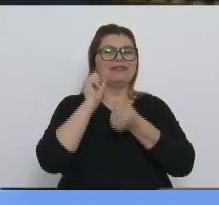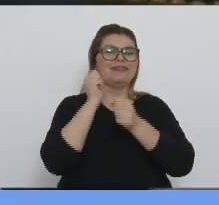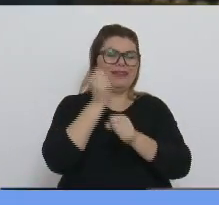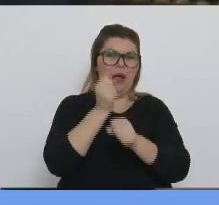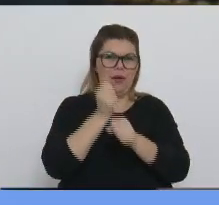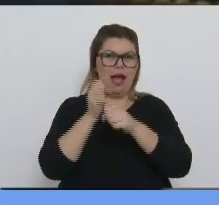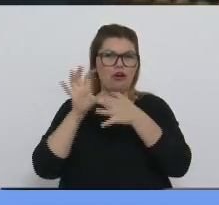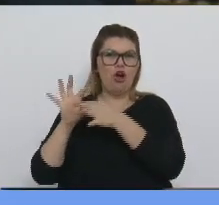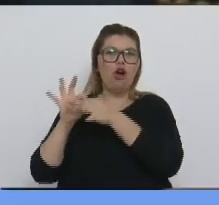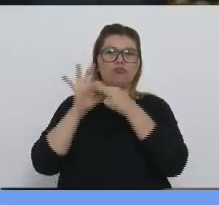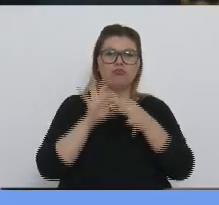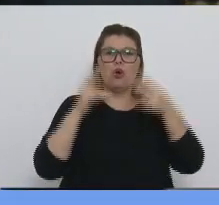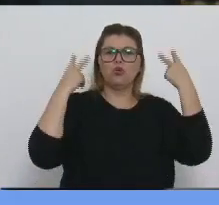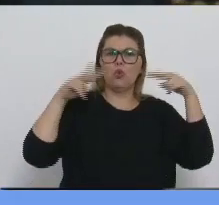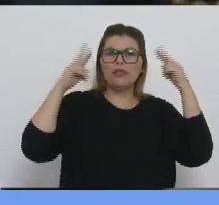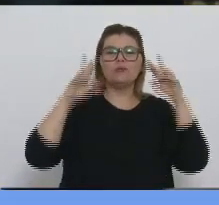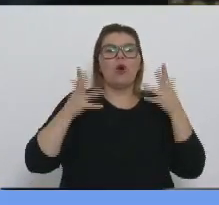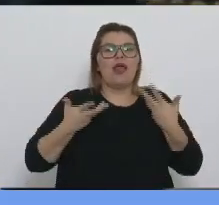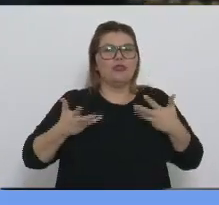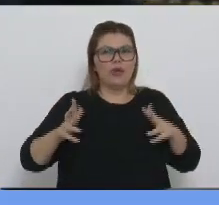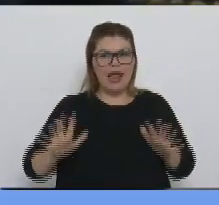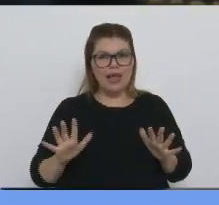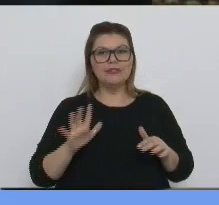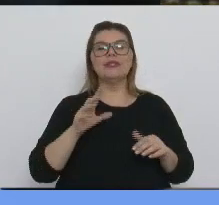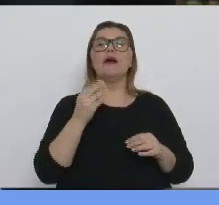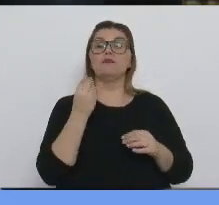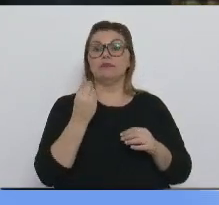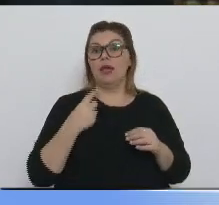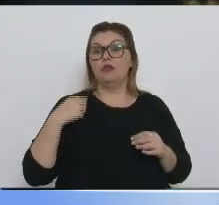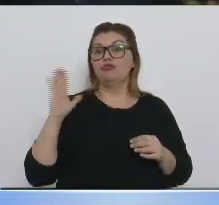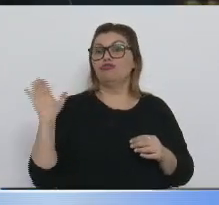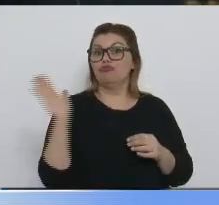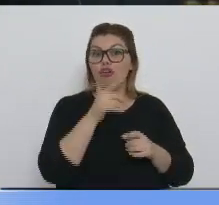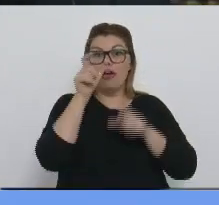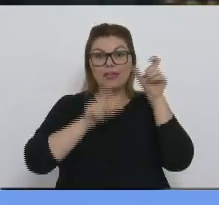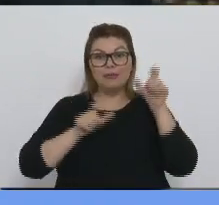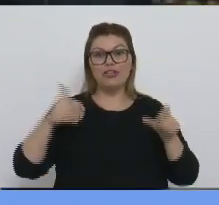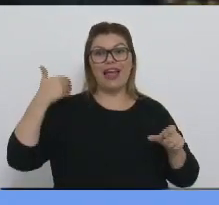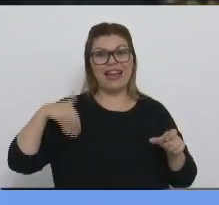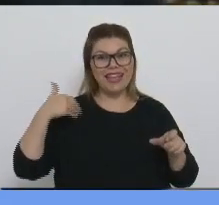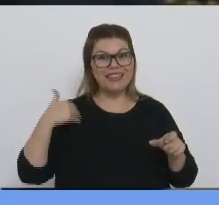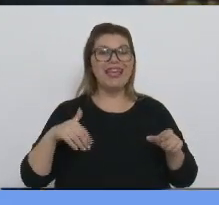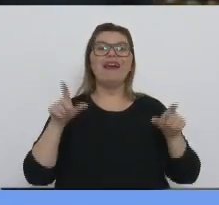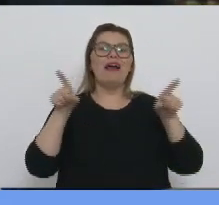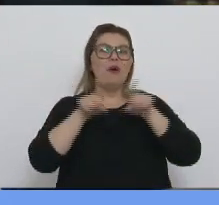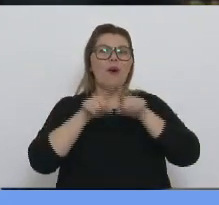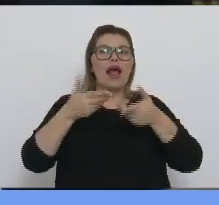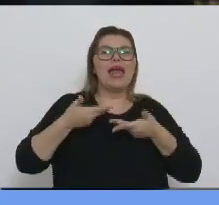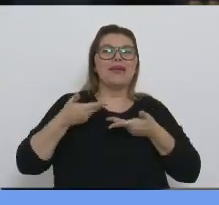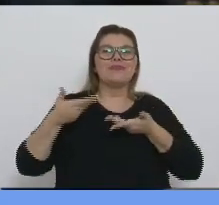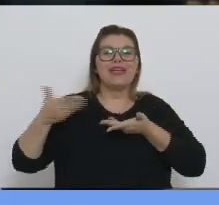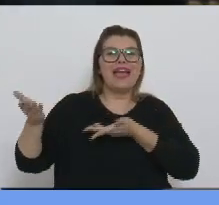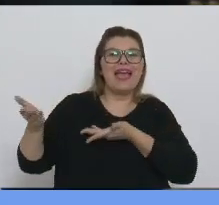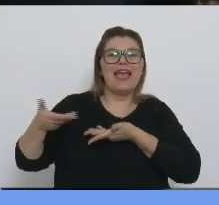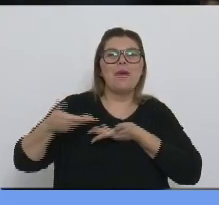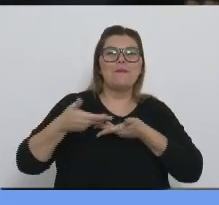al turismo de naturaleza para todos los argentinos una invitación a hacer turismo en nuestro país en